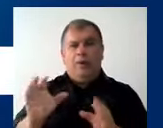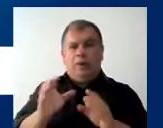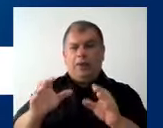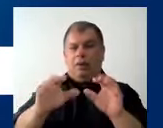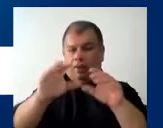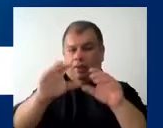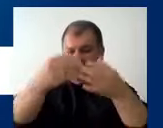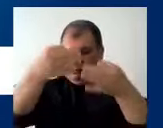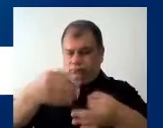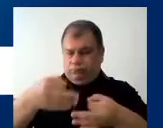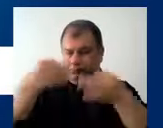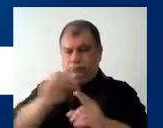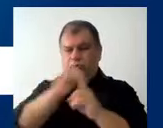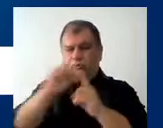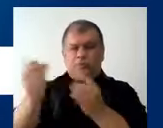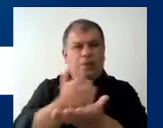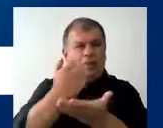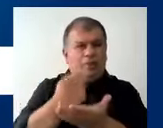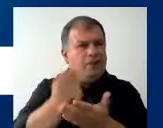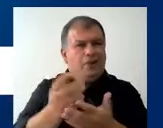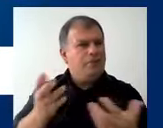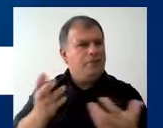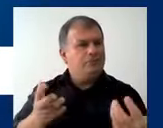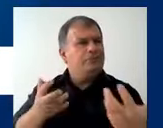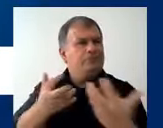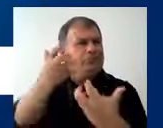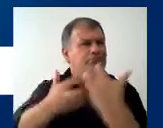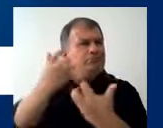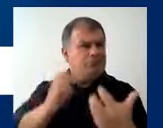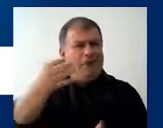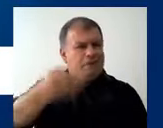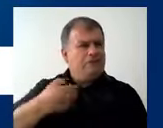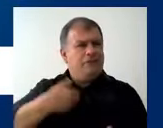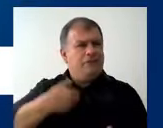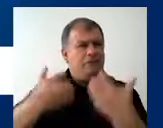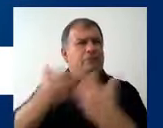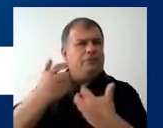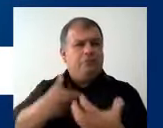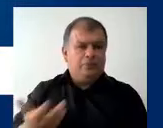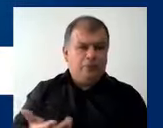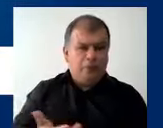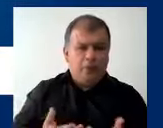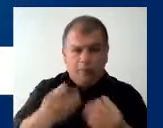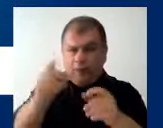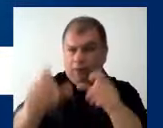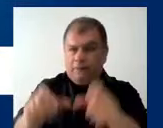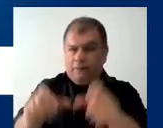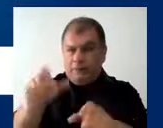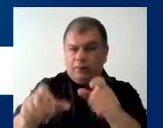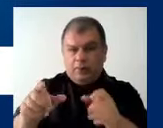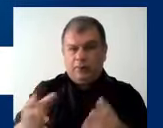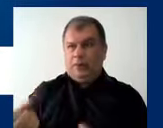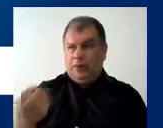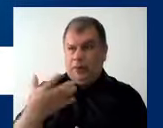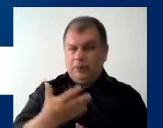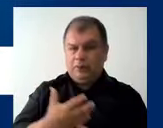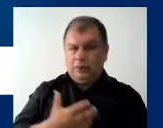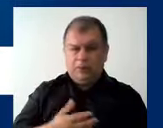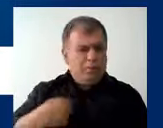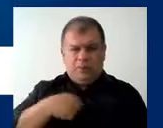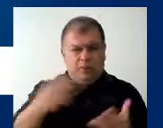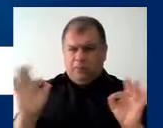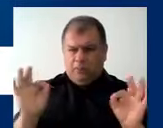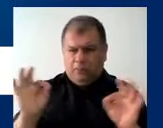clasificación socioeconómica que tienen no corresponde a la realidad. Es decir, muchas de estas personas nos decían, nosotros no